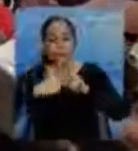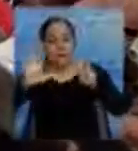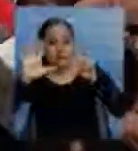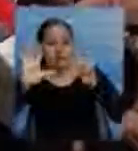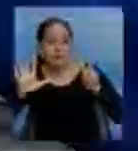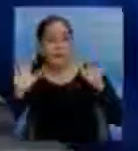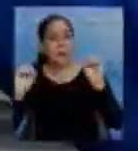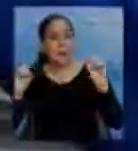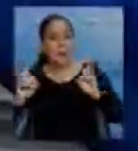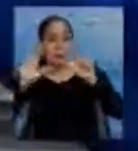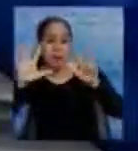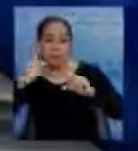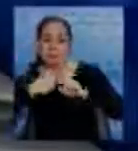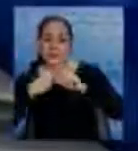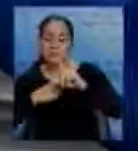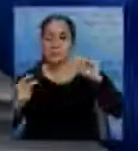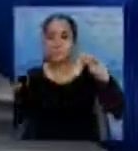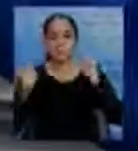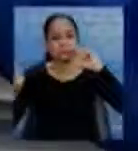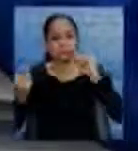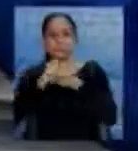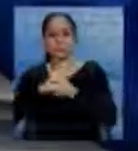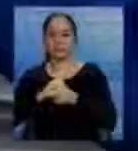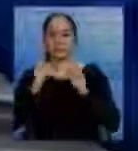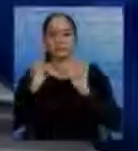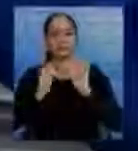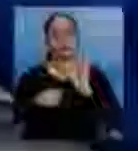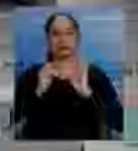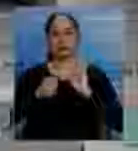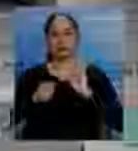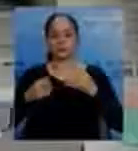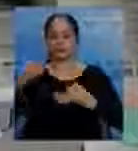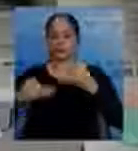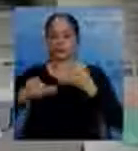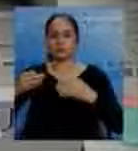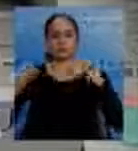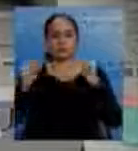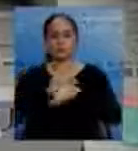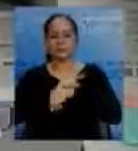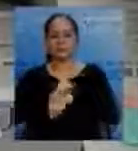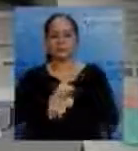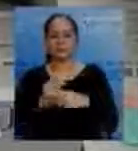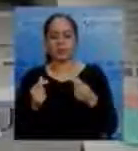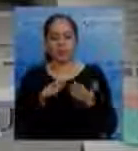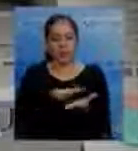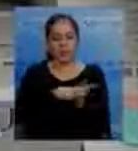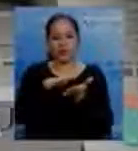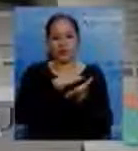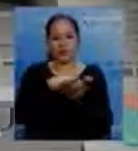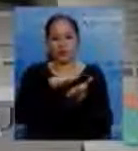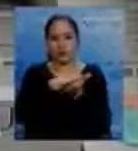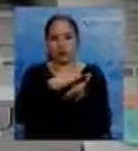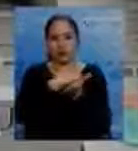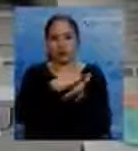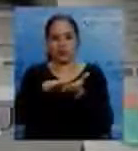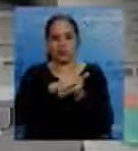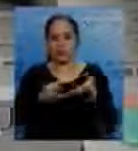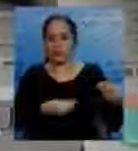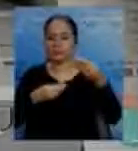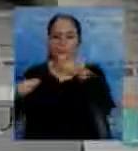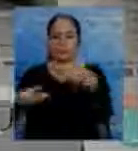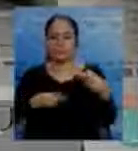sistema procesal. Para el titular de la Corte Nacional de Justicia, Carlos Ramírez, la emisión de papeles dentro de los procesos permitía que los trámites se